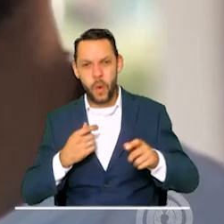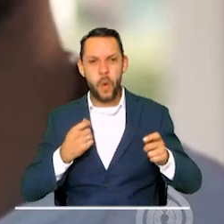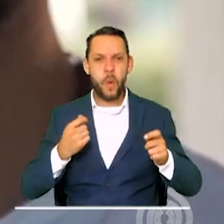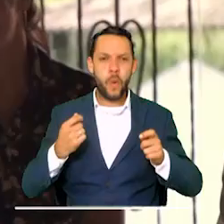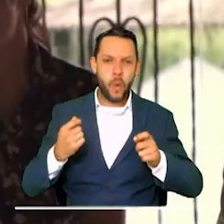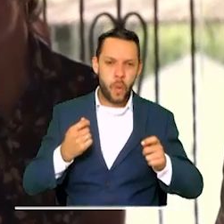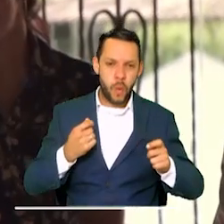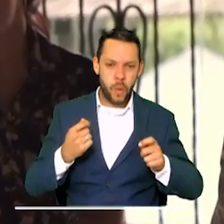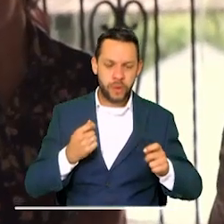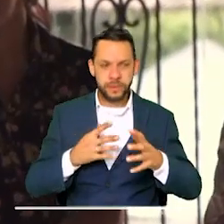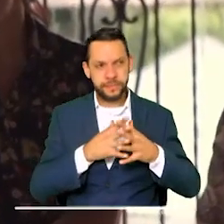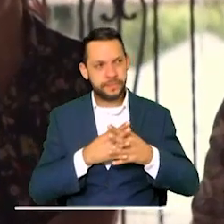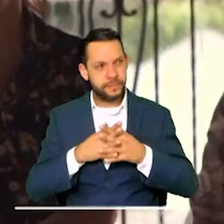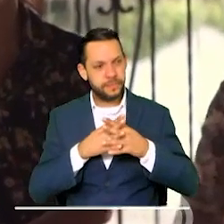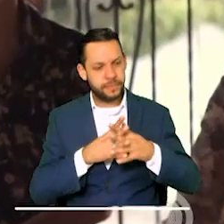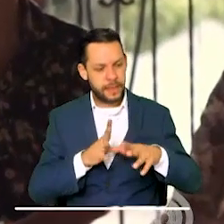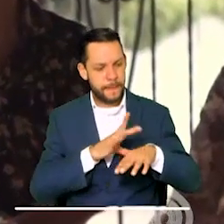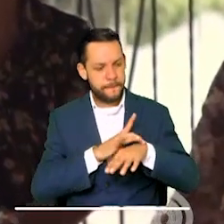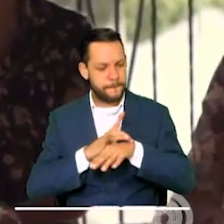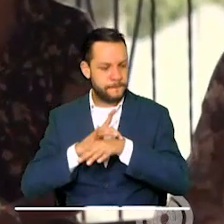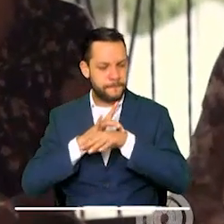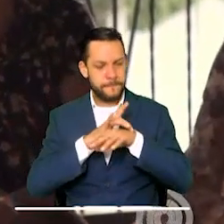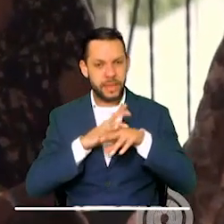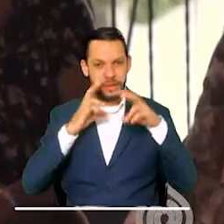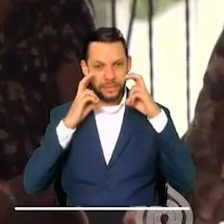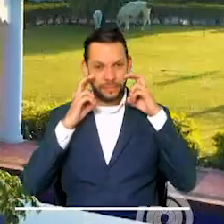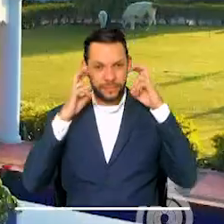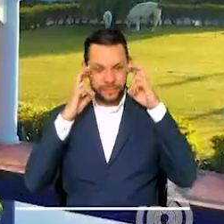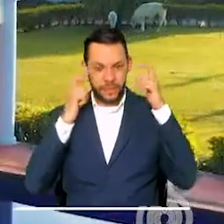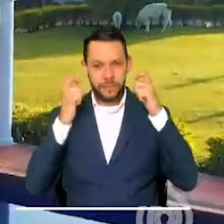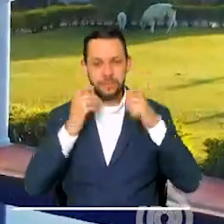acompañamiento médico y de salud mental.